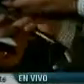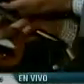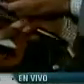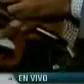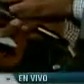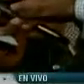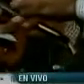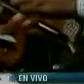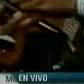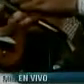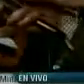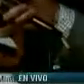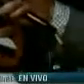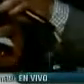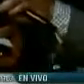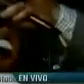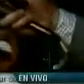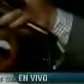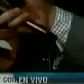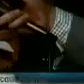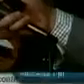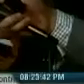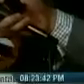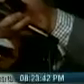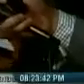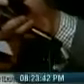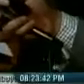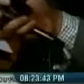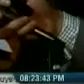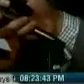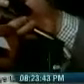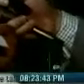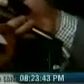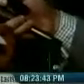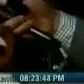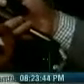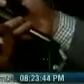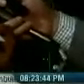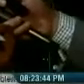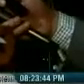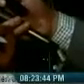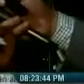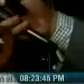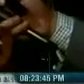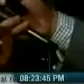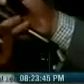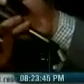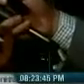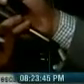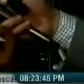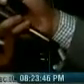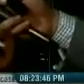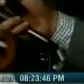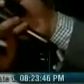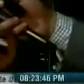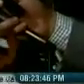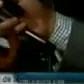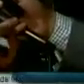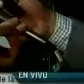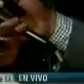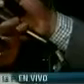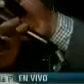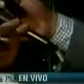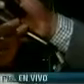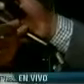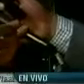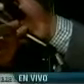del presente año, mediante la cual se les ordena que dentro del marco jurídico que lo rige y